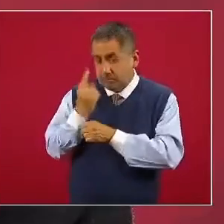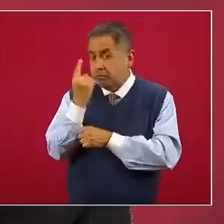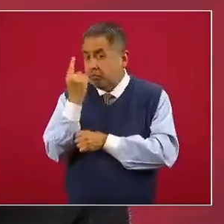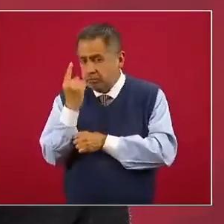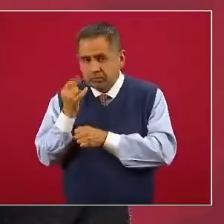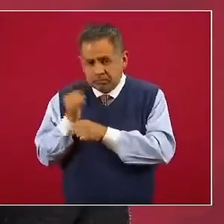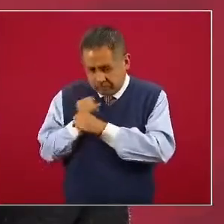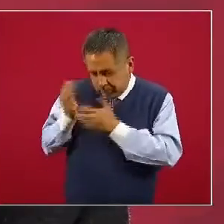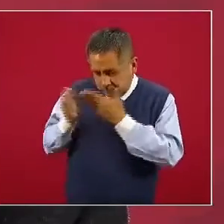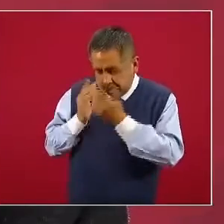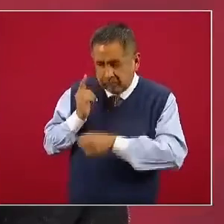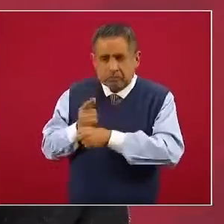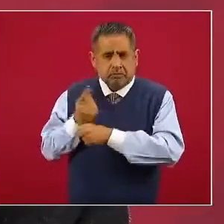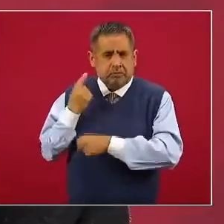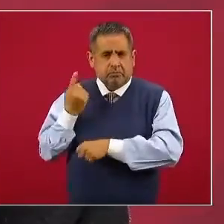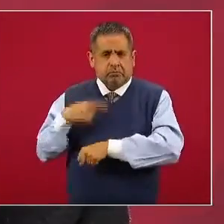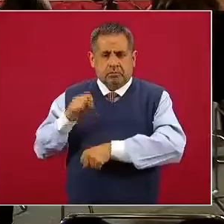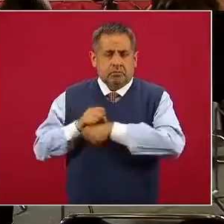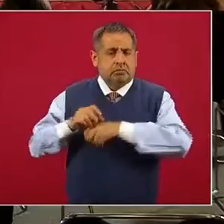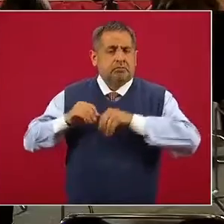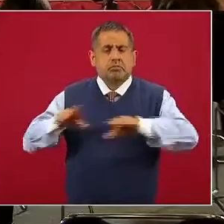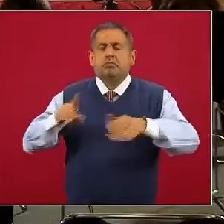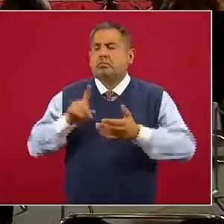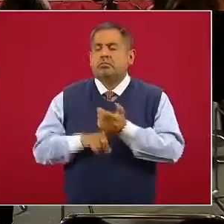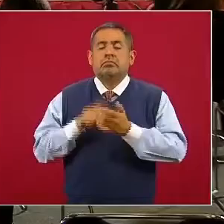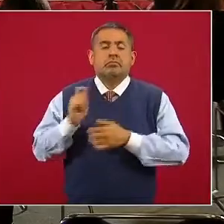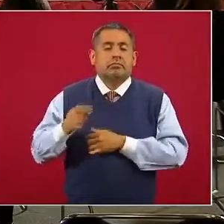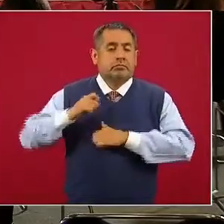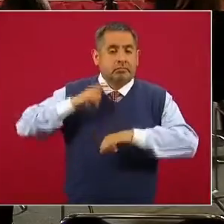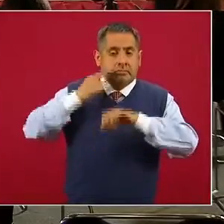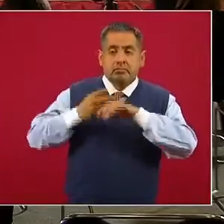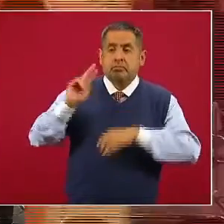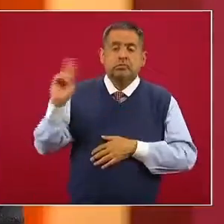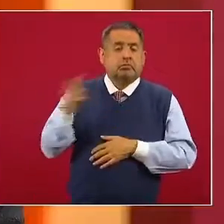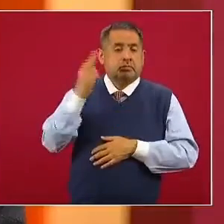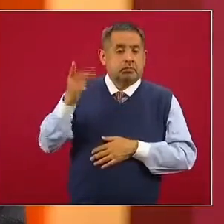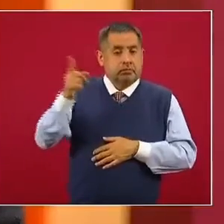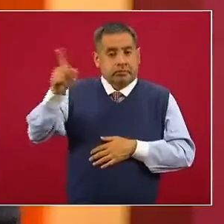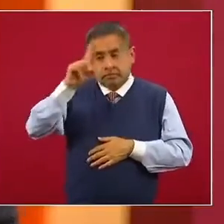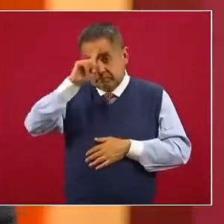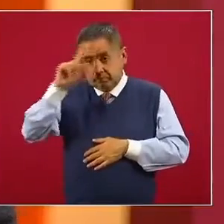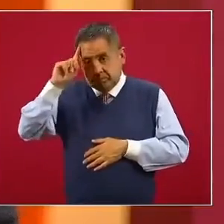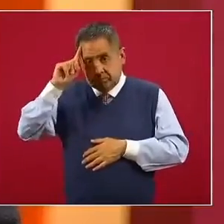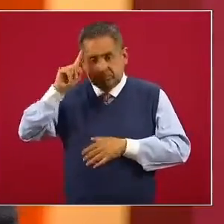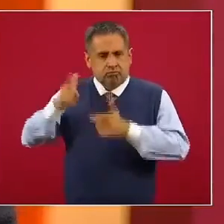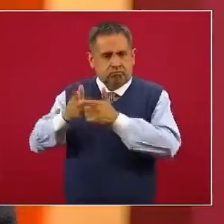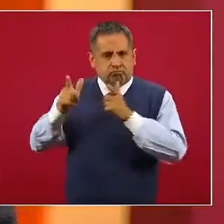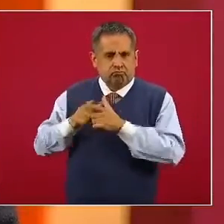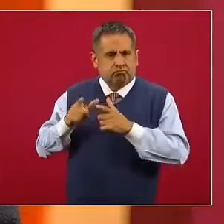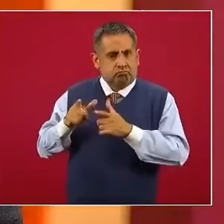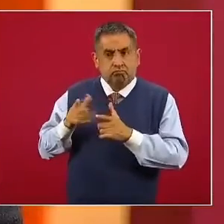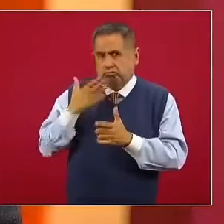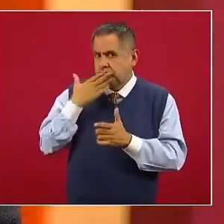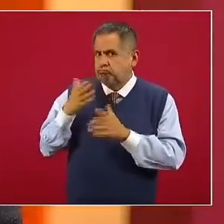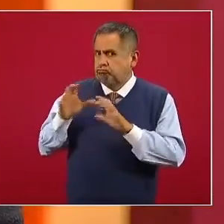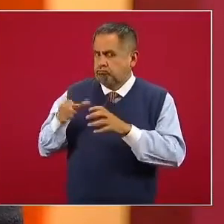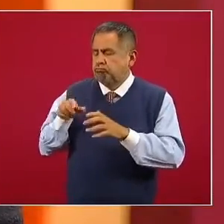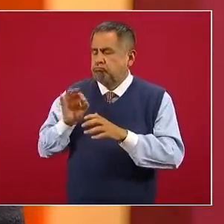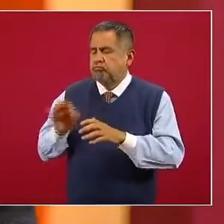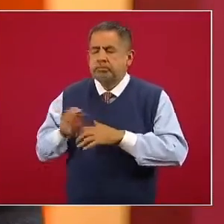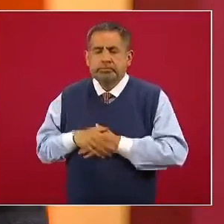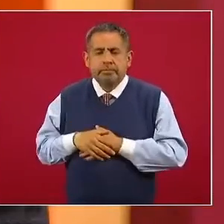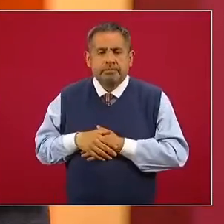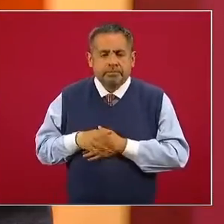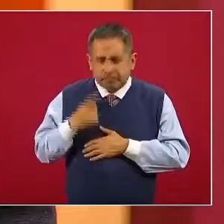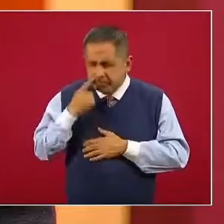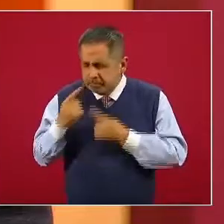reciente de esta misma semana, publicado a cargo de la Universidad Complutense de Madrid, un grupo académico bastante sólido, que